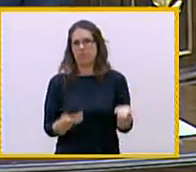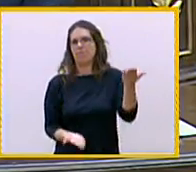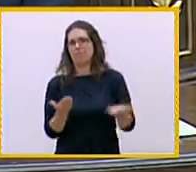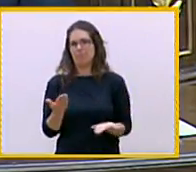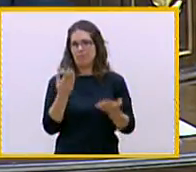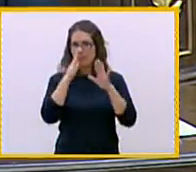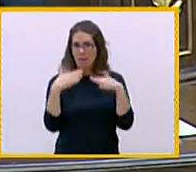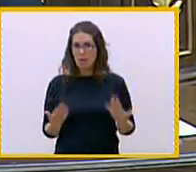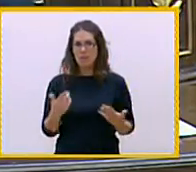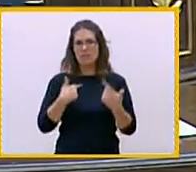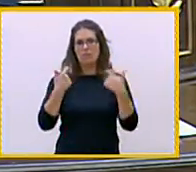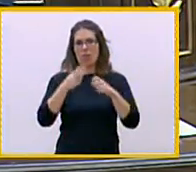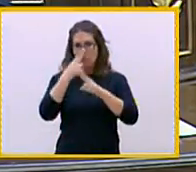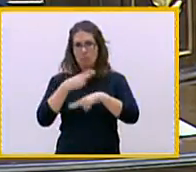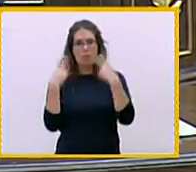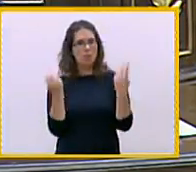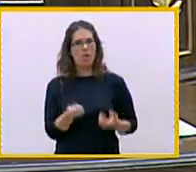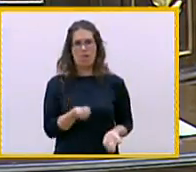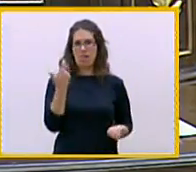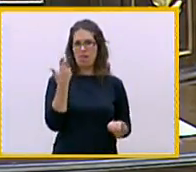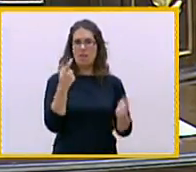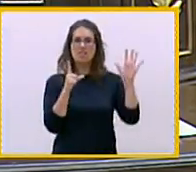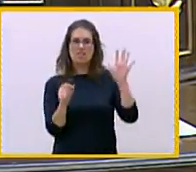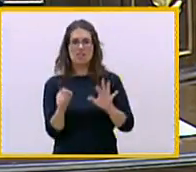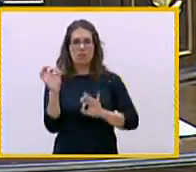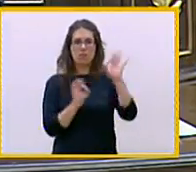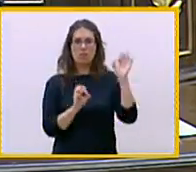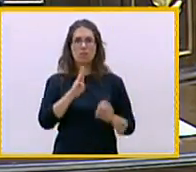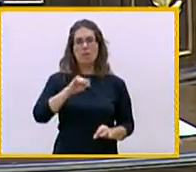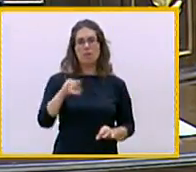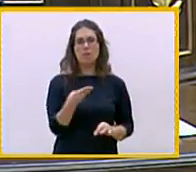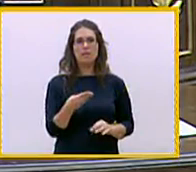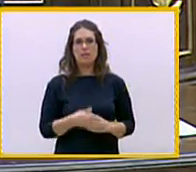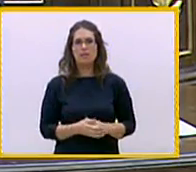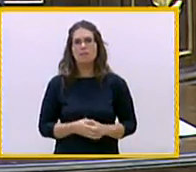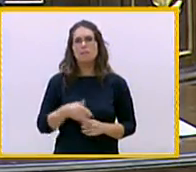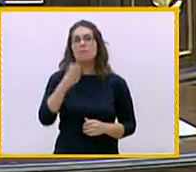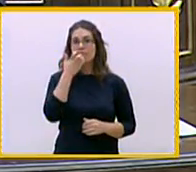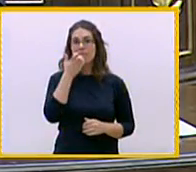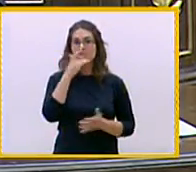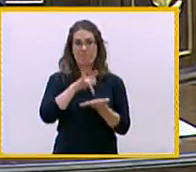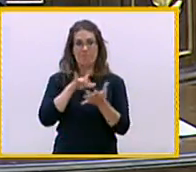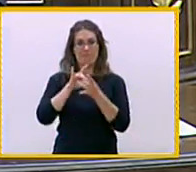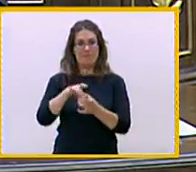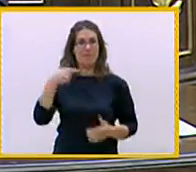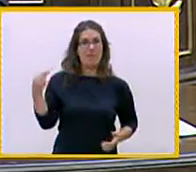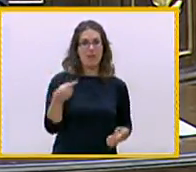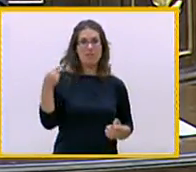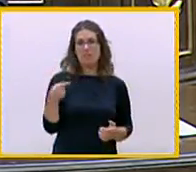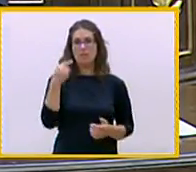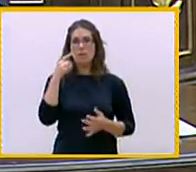sector público, 60% del PIB. Sin la aportación negativa del sector